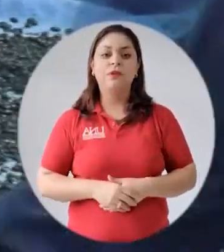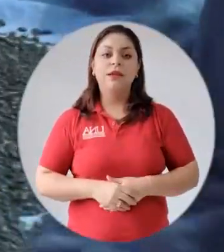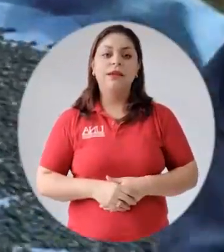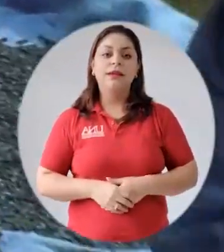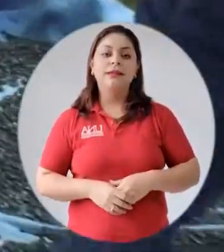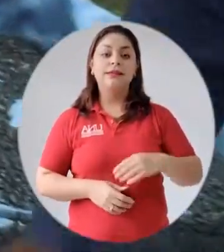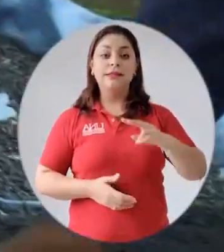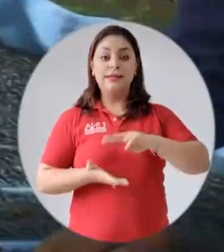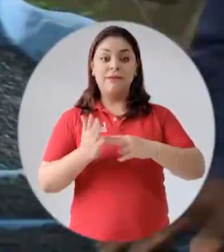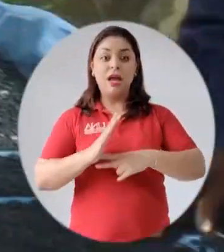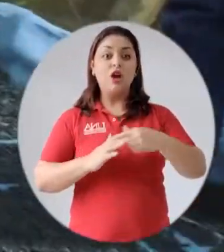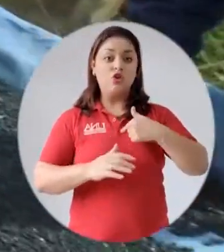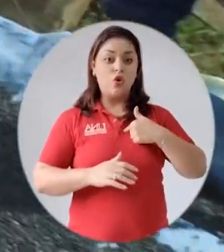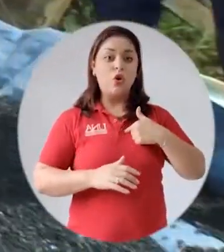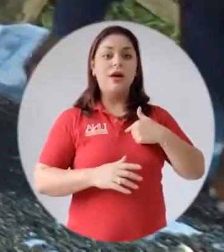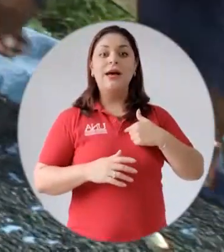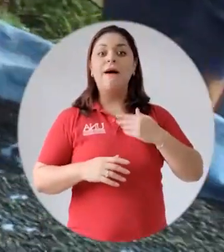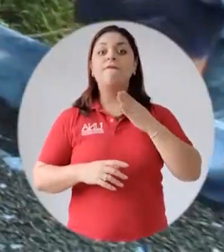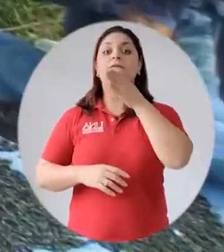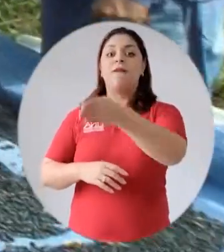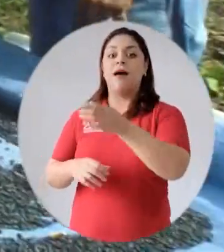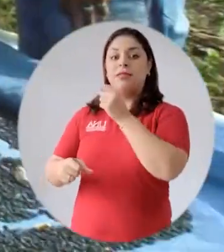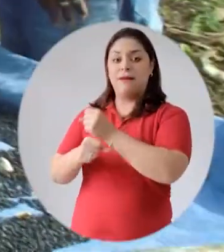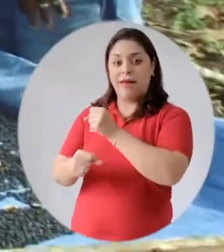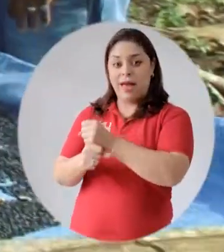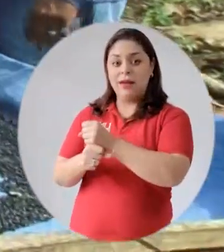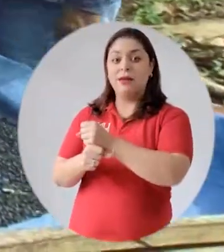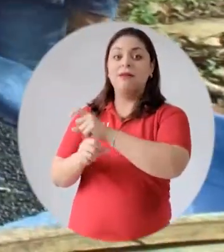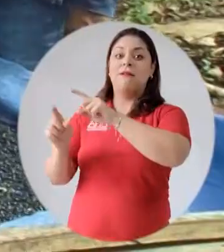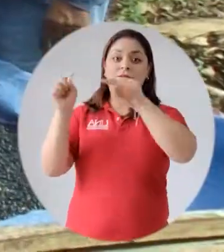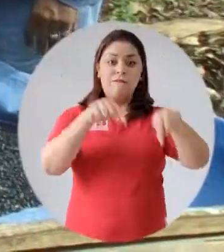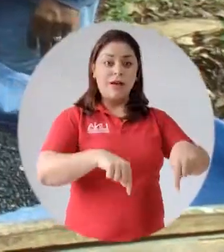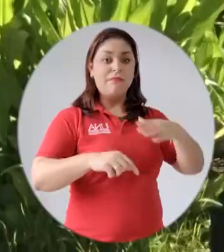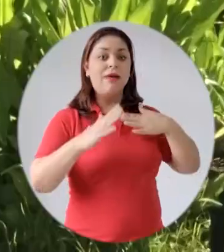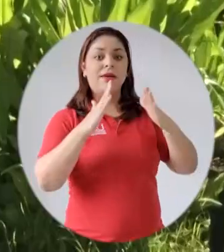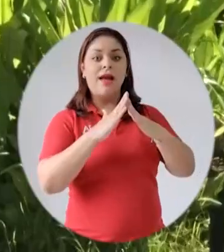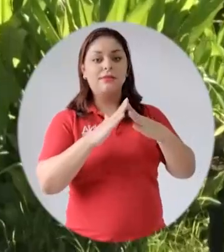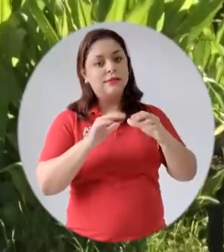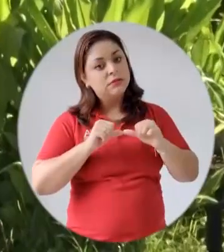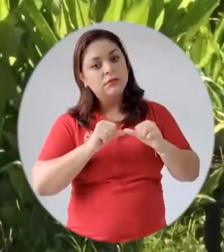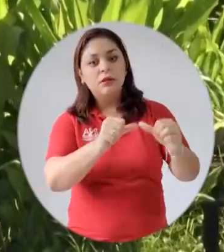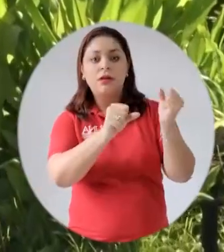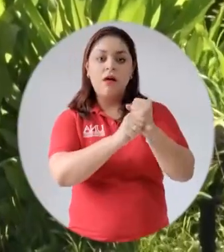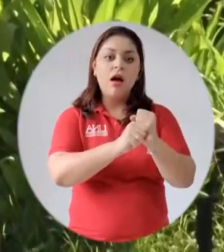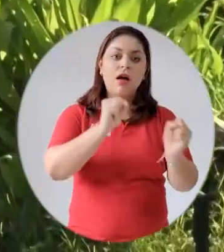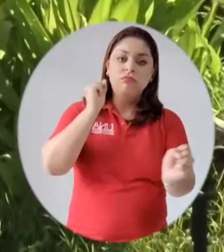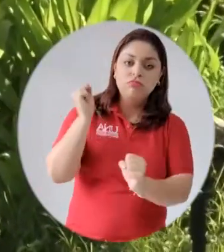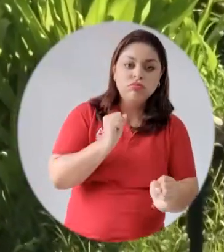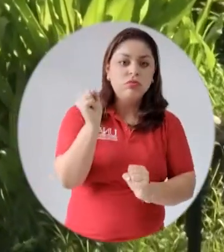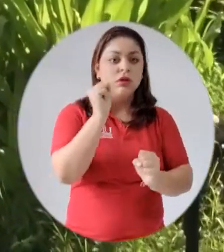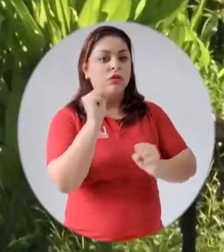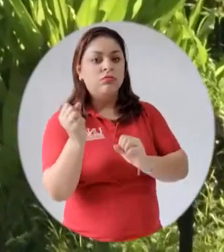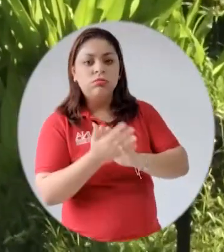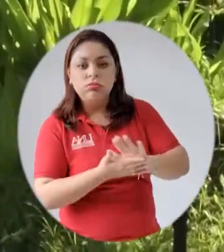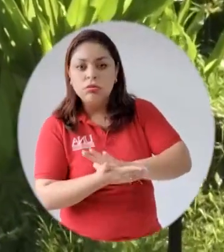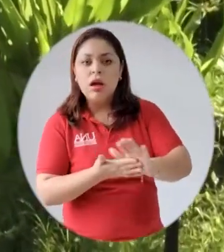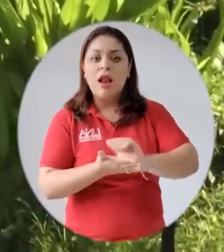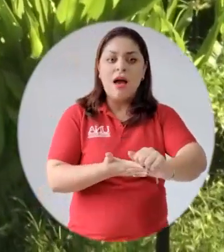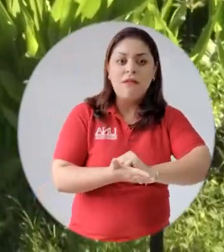de las mujeres en trabajo remunerado. Entonces, cuando vemos el trabajo global visto como fuerza de trabajo, como tiempo destinado a